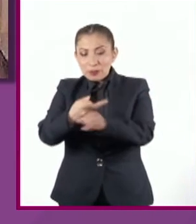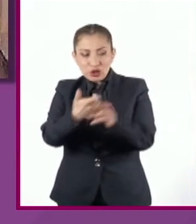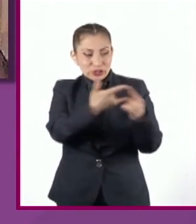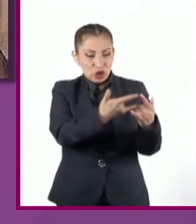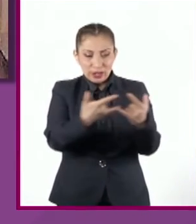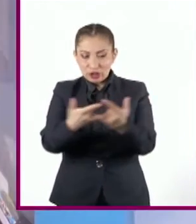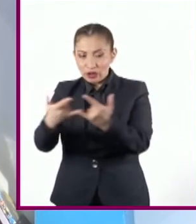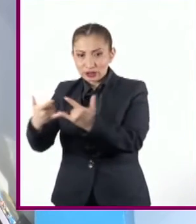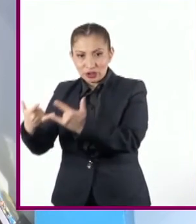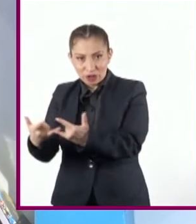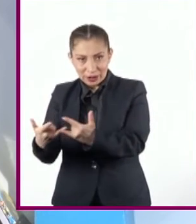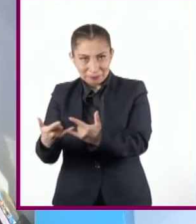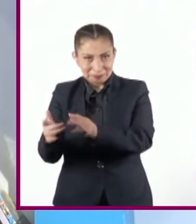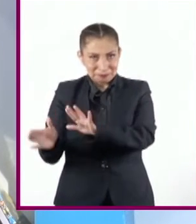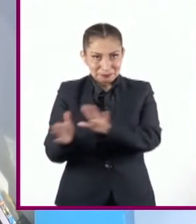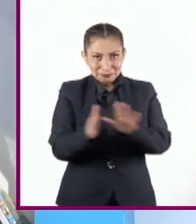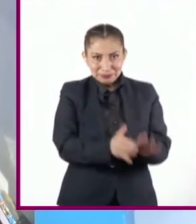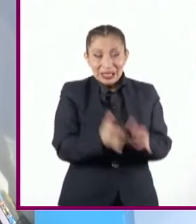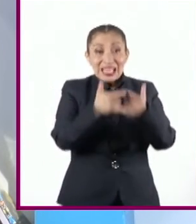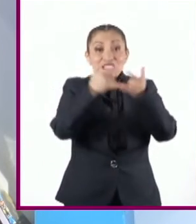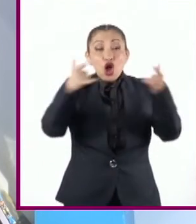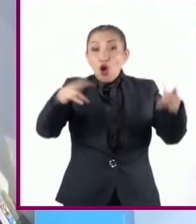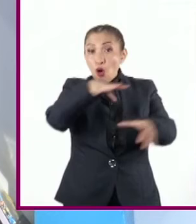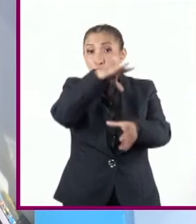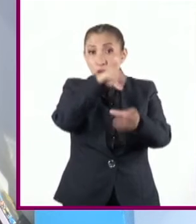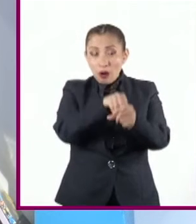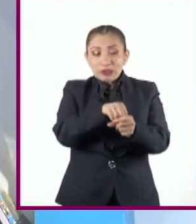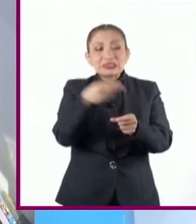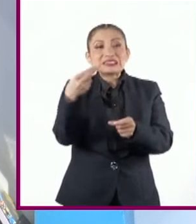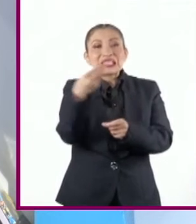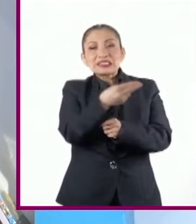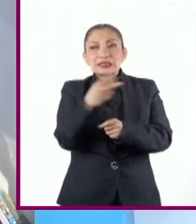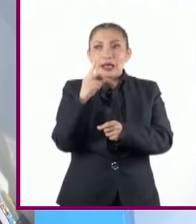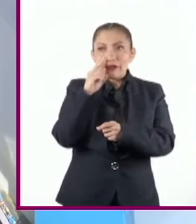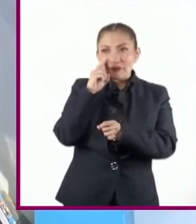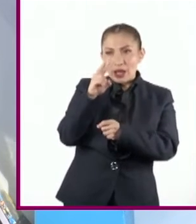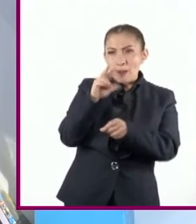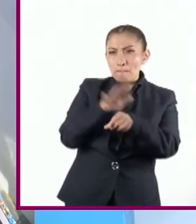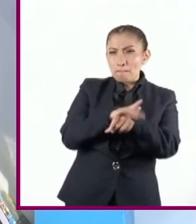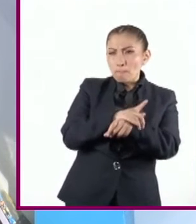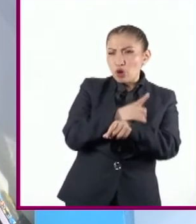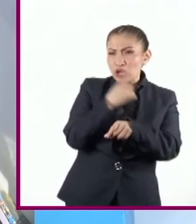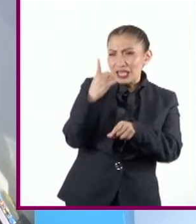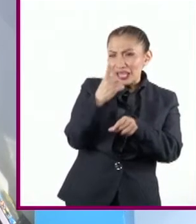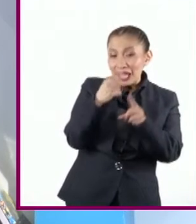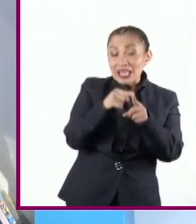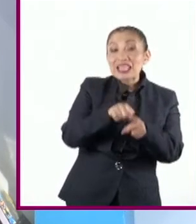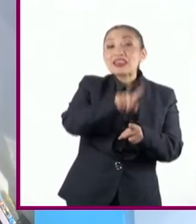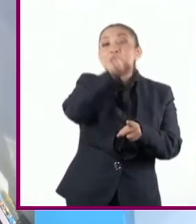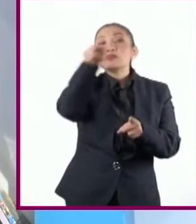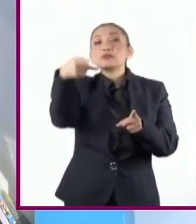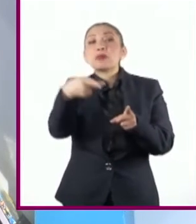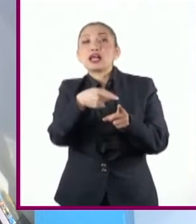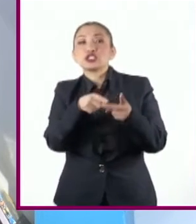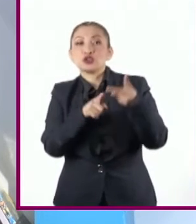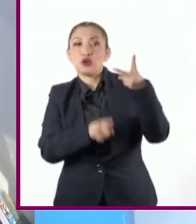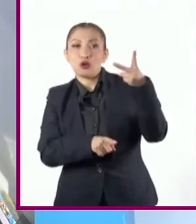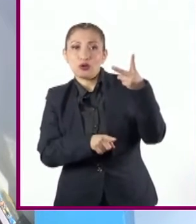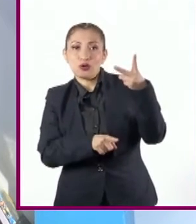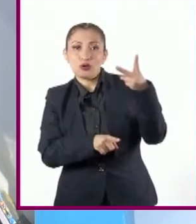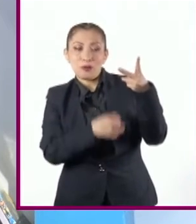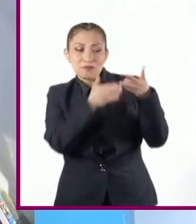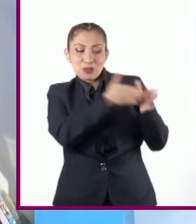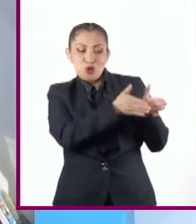históricos. La historia, además, recurre a ubicar las causas y consecuencias de los hechos y